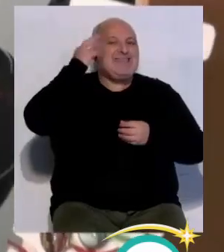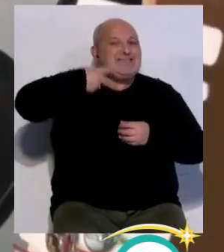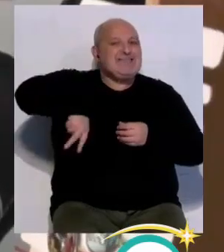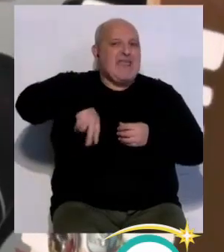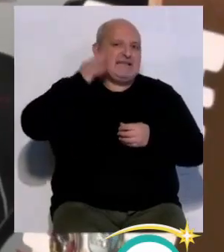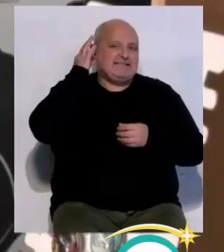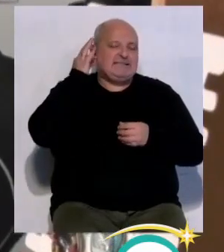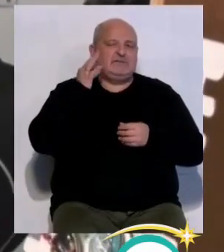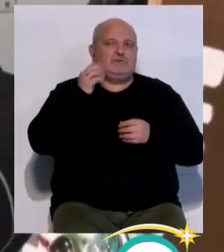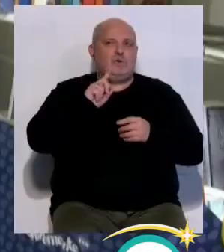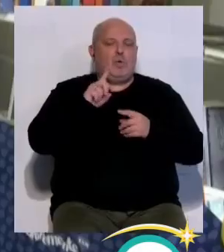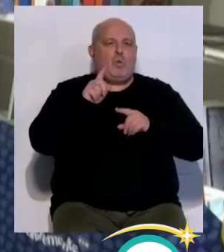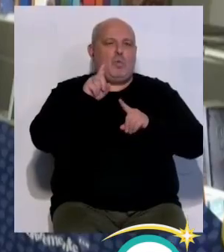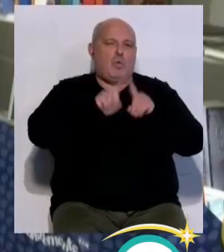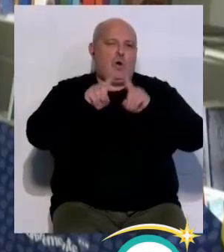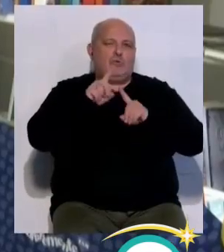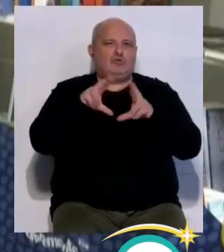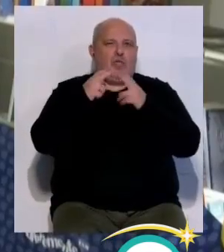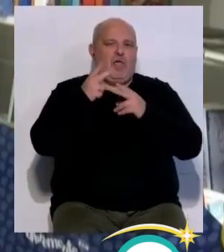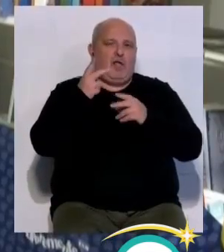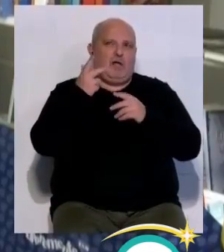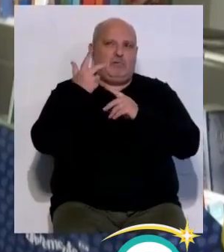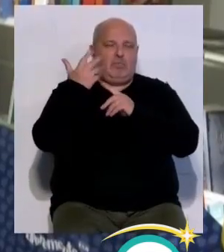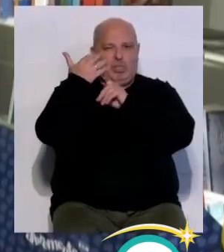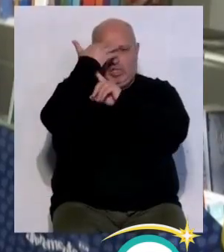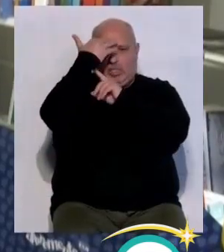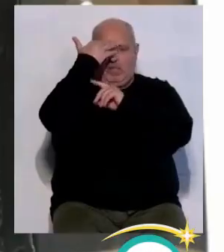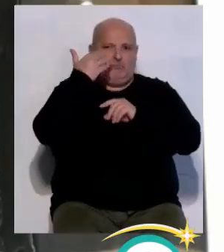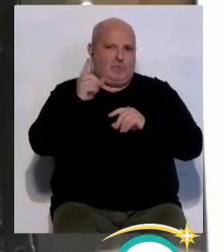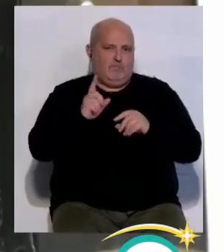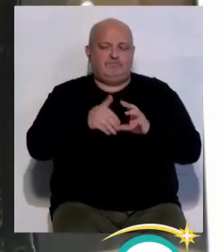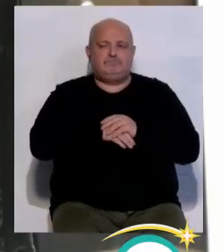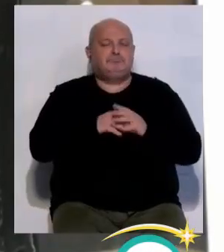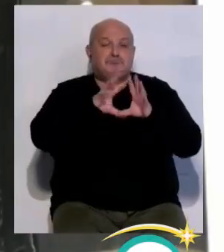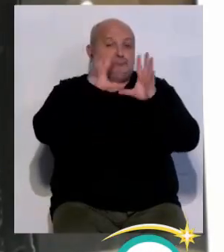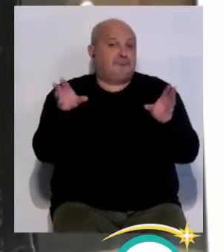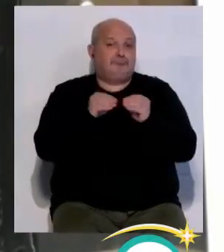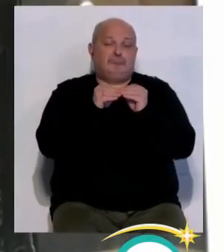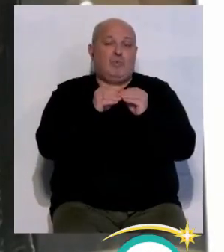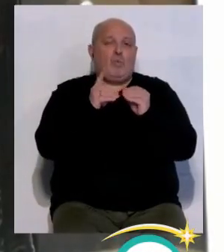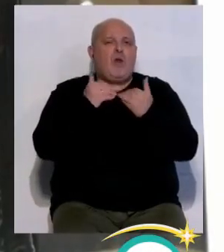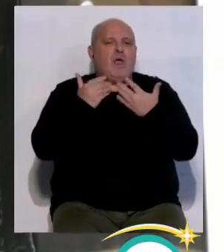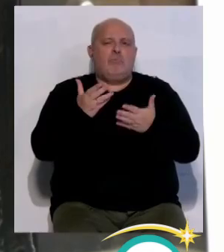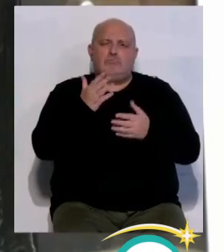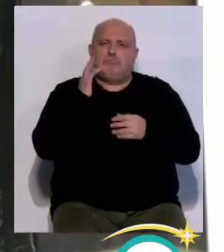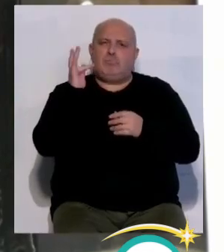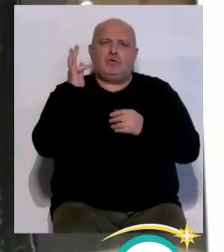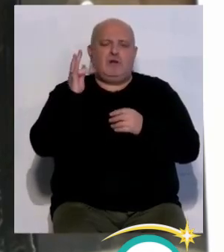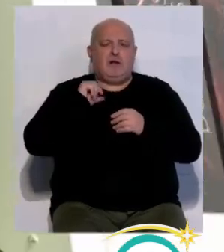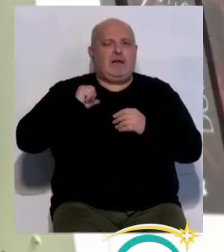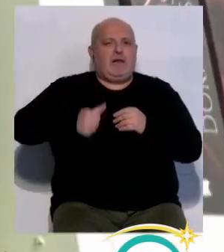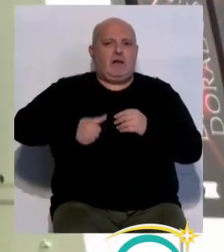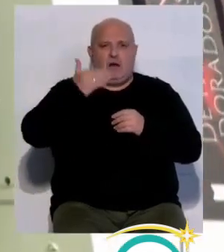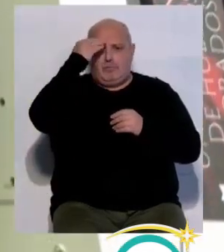se dejen llevar por una sociedad que todavía intenta enclaustrarnos. En definitiva, se trata de un regalo para enriquecer las